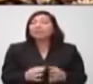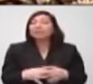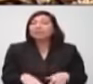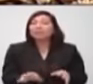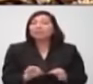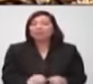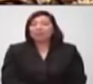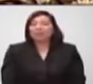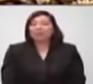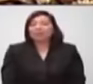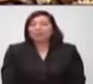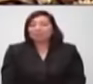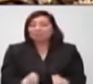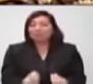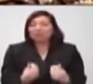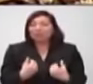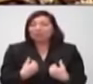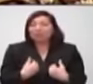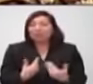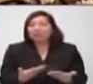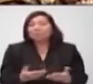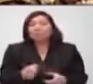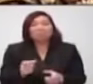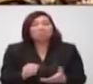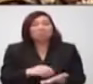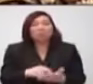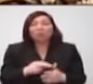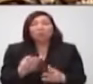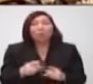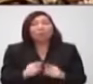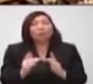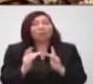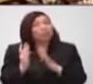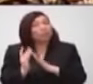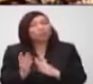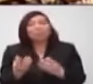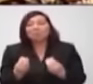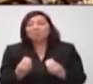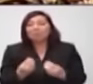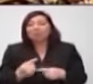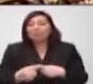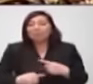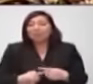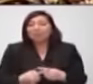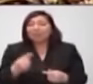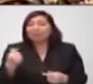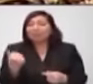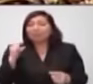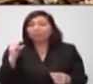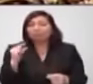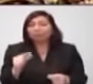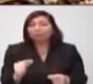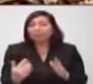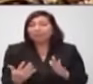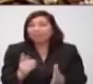importante. Es importante porque se va a constituir en una especie de ciudades dormitorio, y porque la proximidad y rapidez para llegar, que va a estar